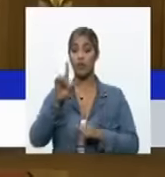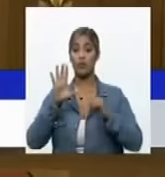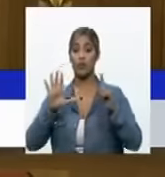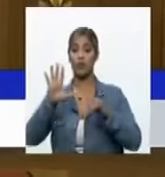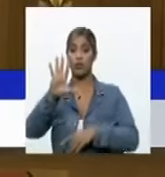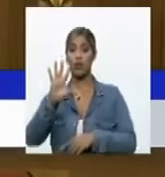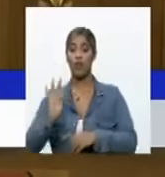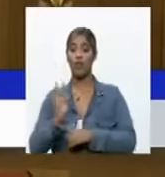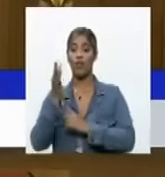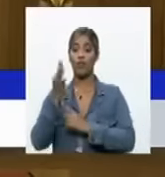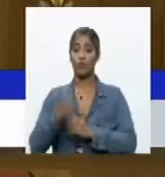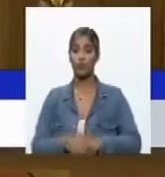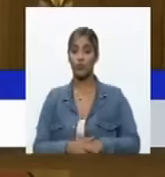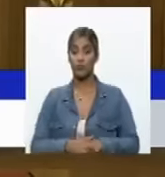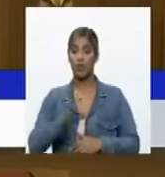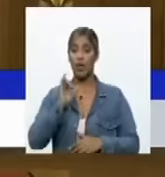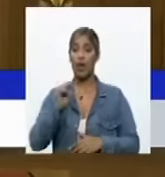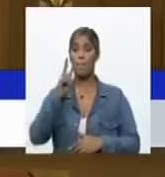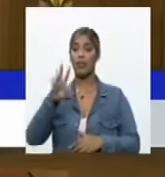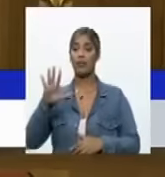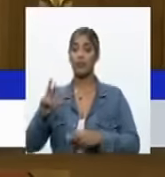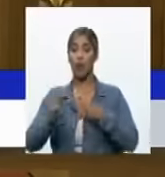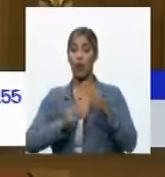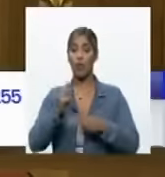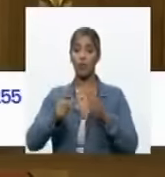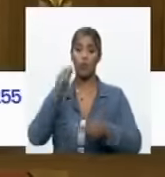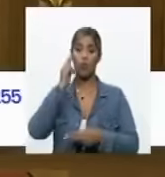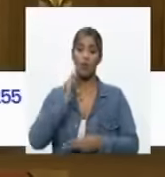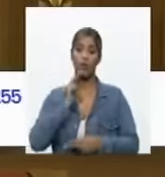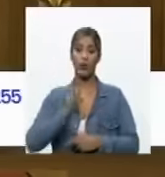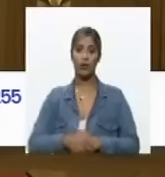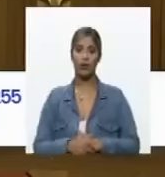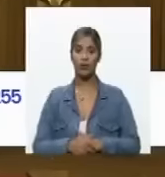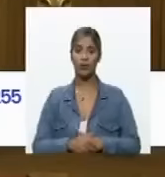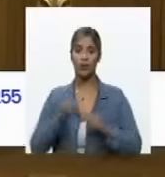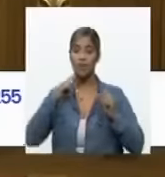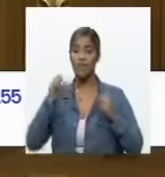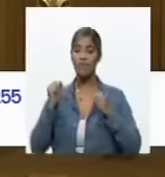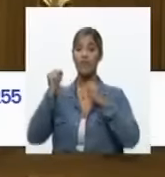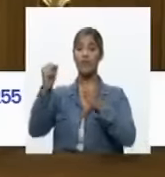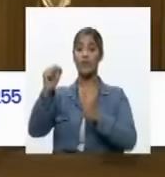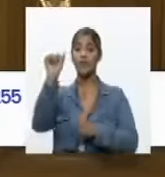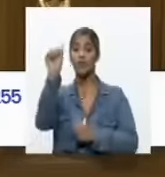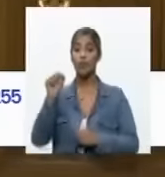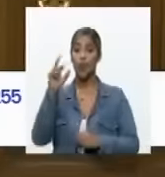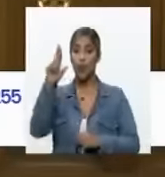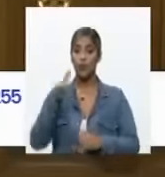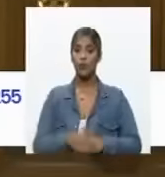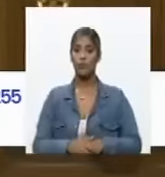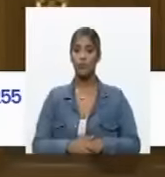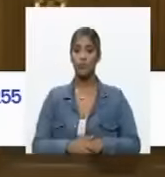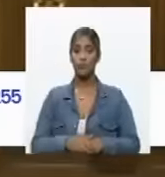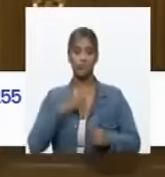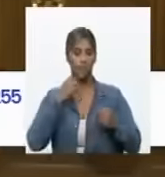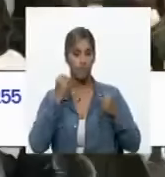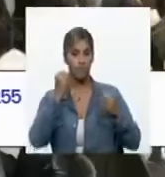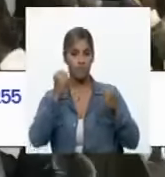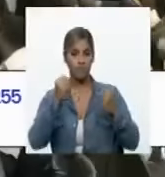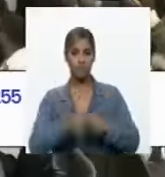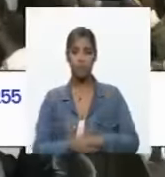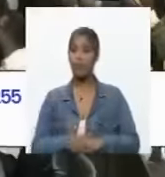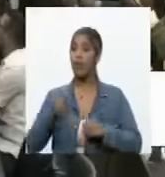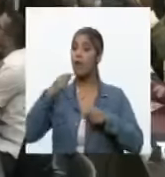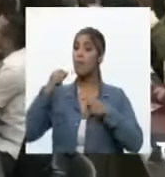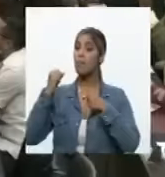165 de la Federación y 25 de la Revolución Bolivariana. ¡Que viva Simón Rodríguez! ¡Que viva la